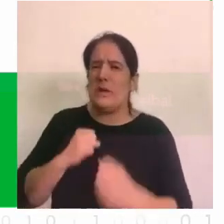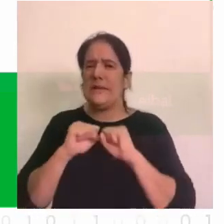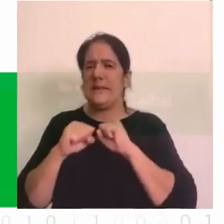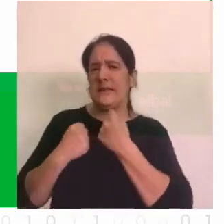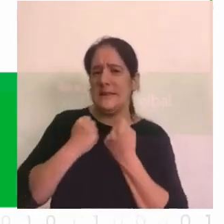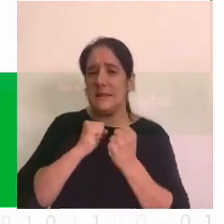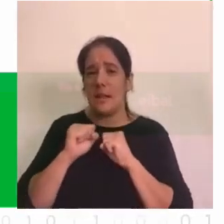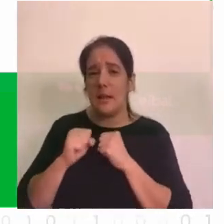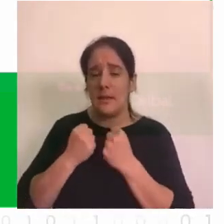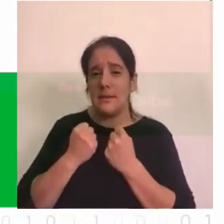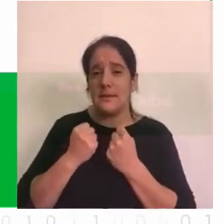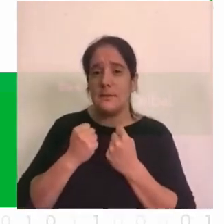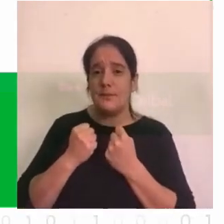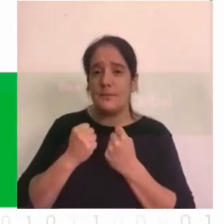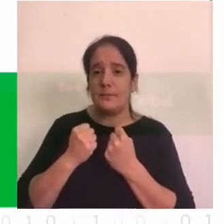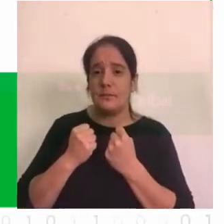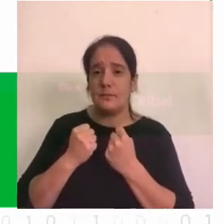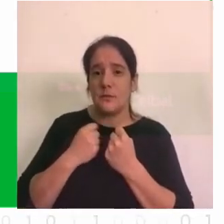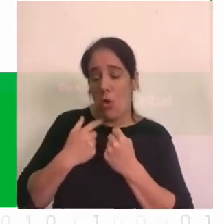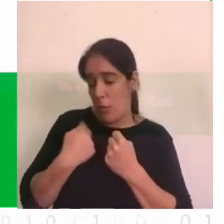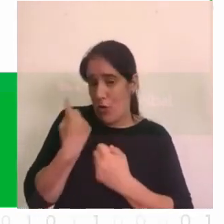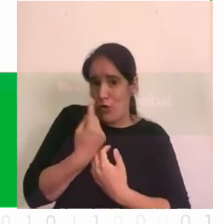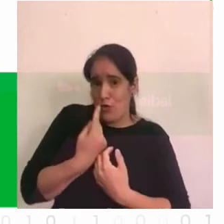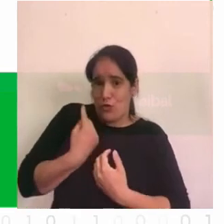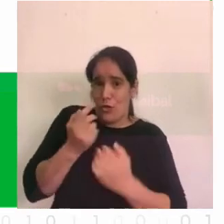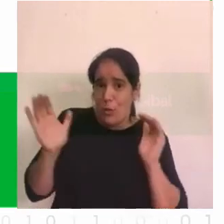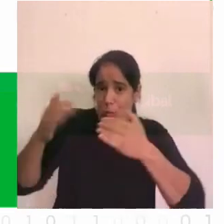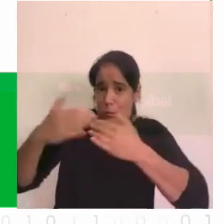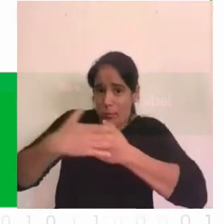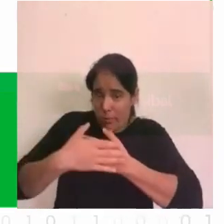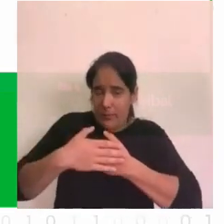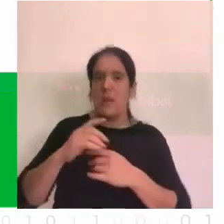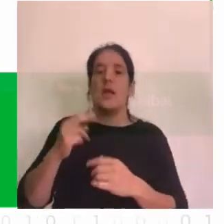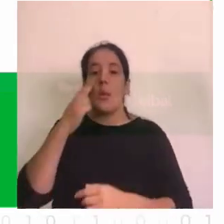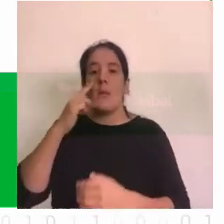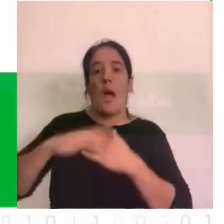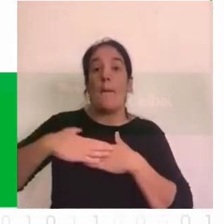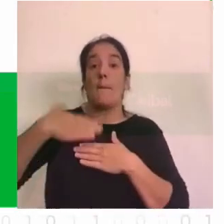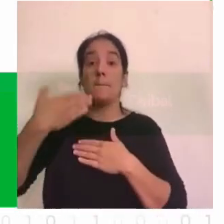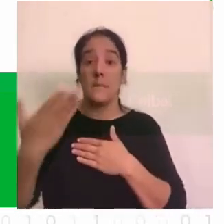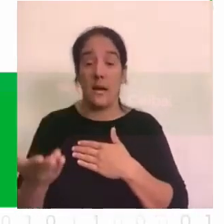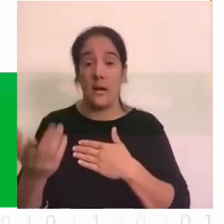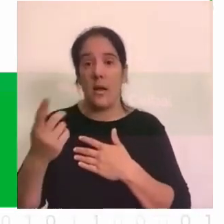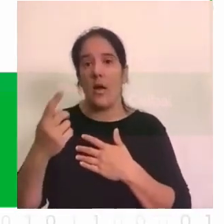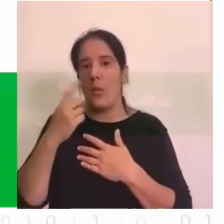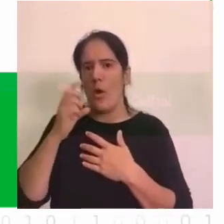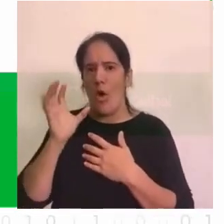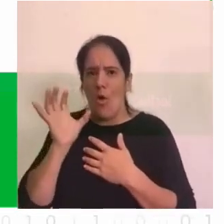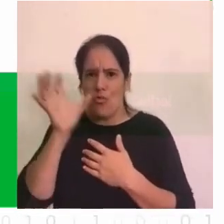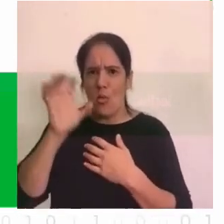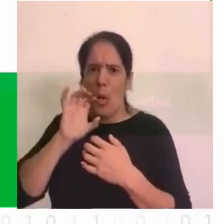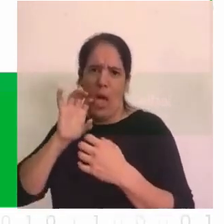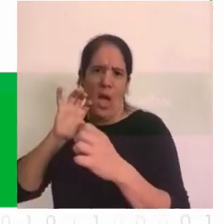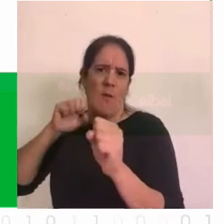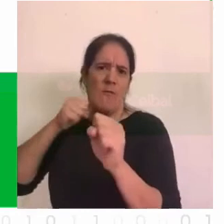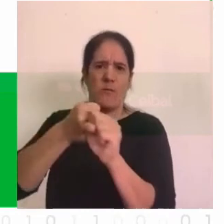como aislado, y los problemas externalizados tienen que ver más que nada con comportamientos agresivos, del rule breaking o este tipo, que es más